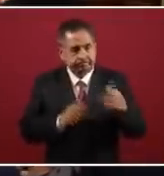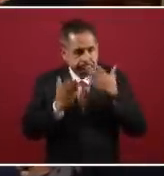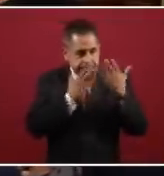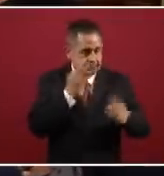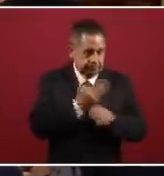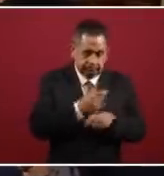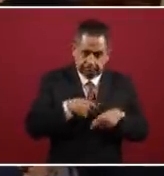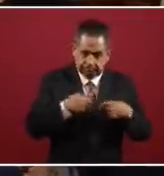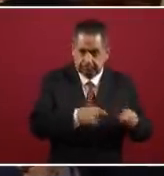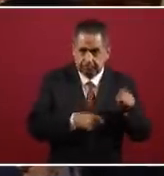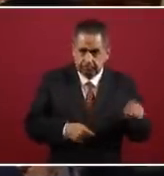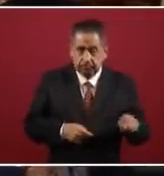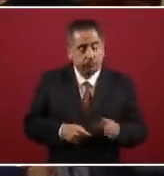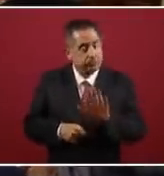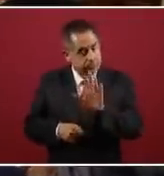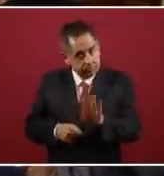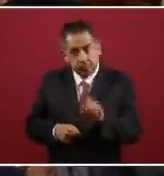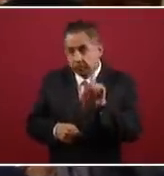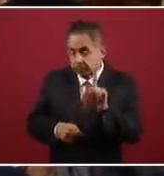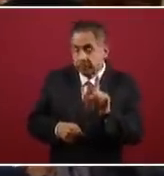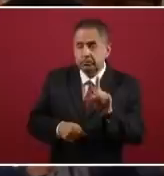estudiantes. En el caso de